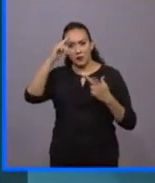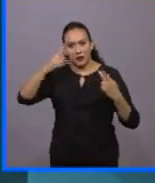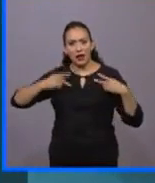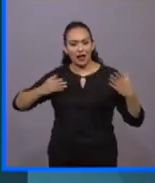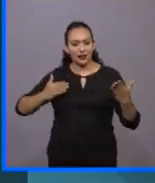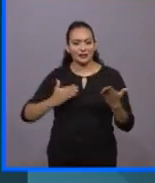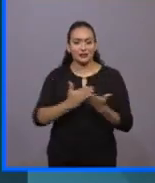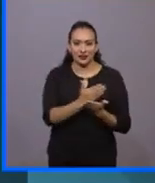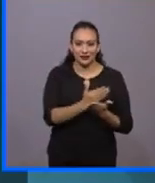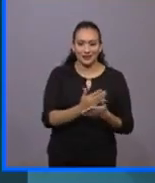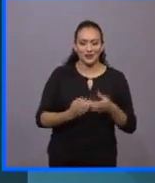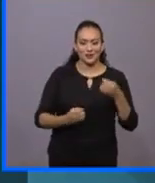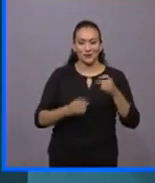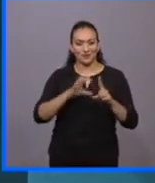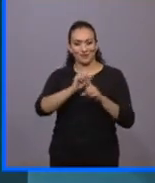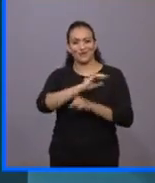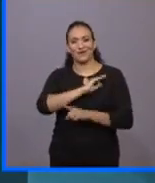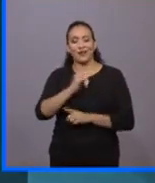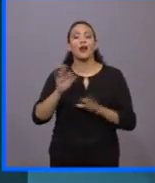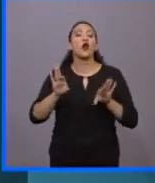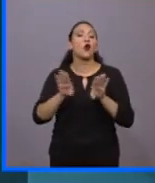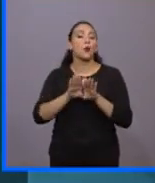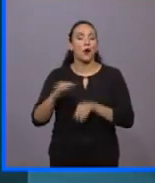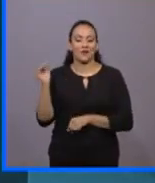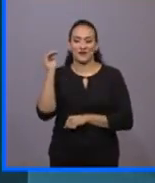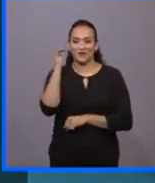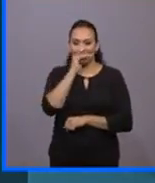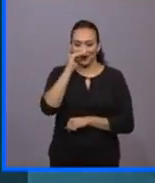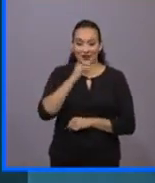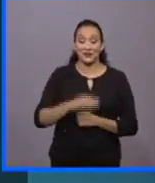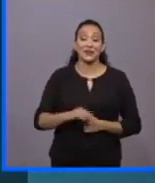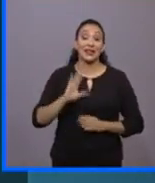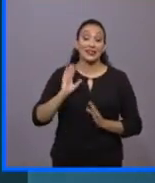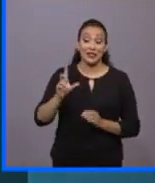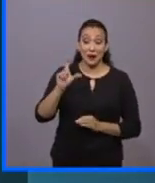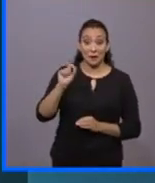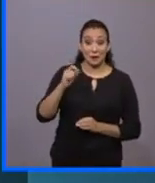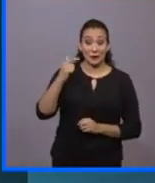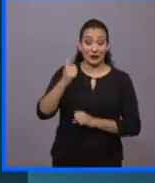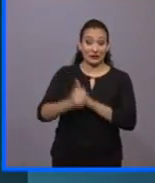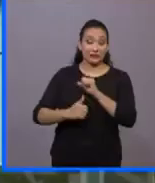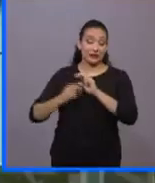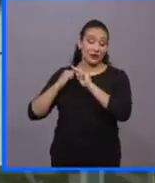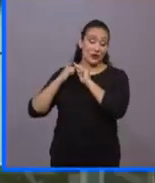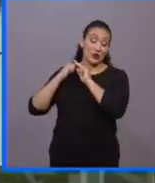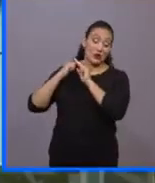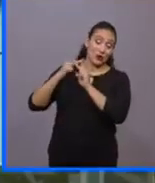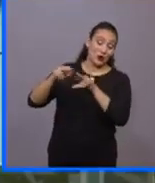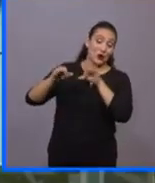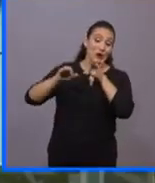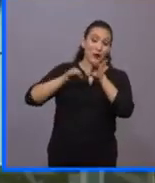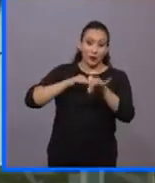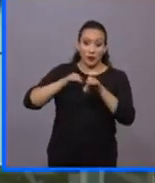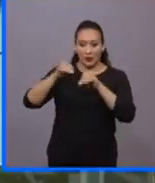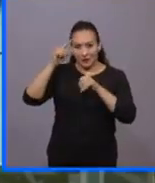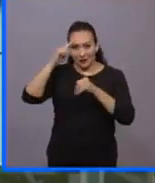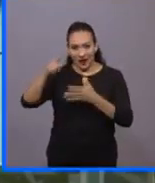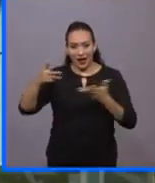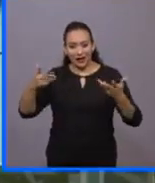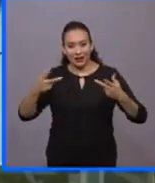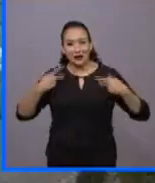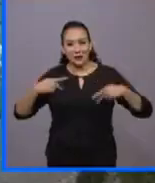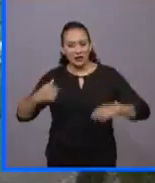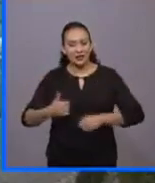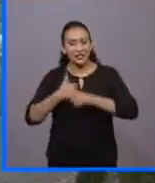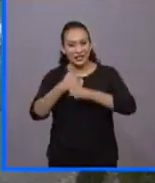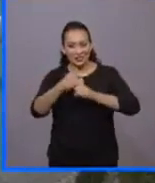de acceso a la justicia de manera gratuita. Han sido 27 años de intensa labor para acercar la justicia a quienes